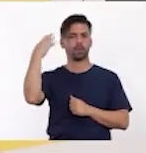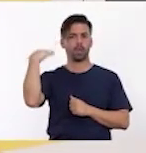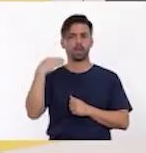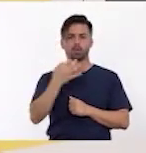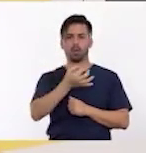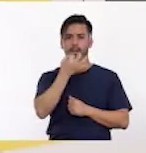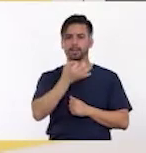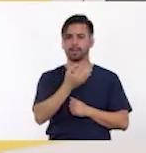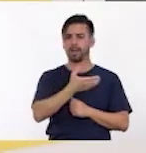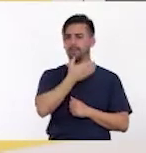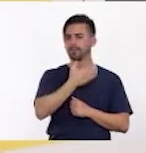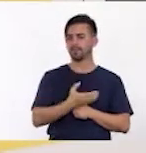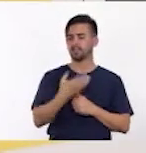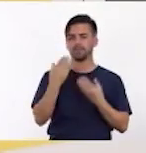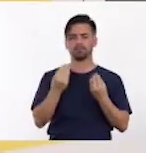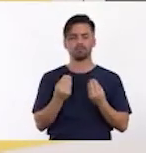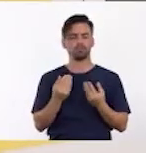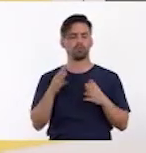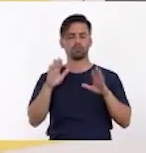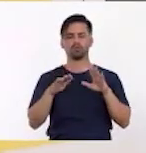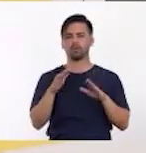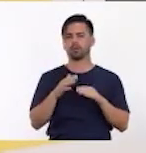veces y cómo tenemos que